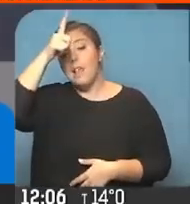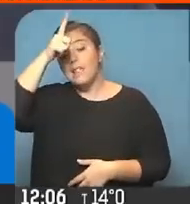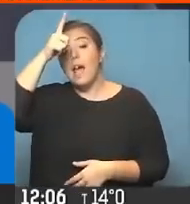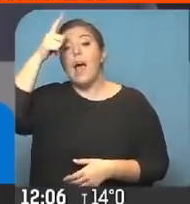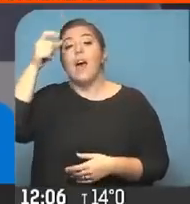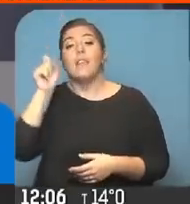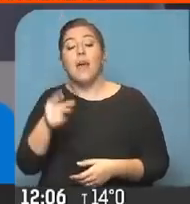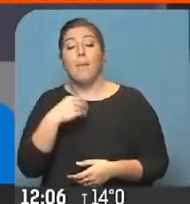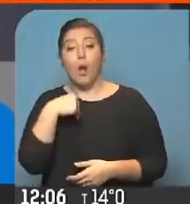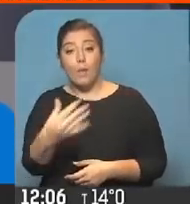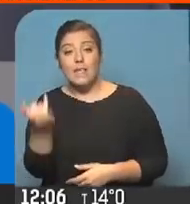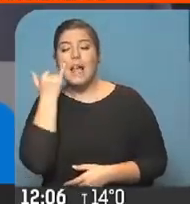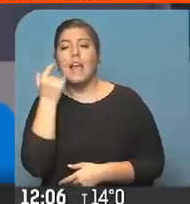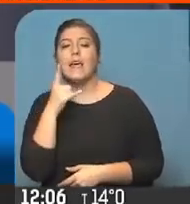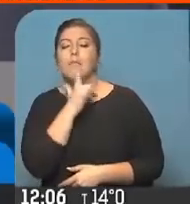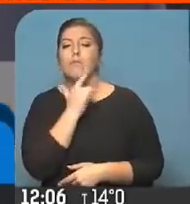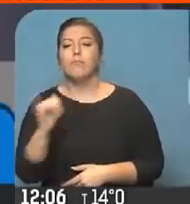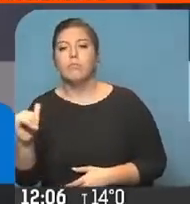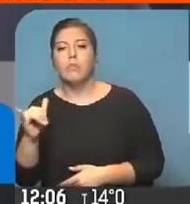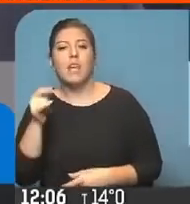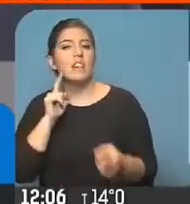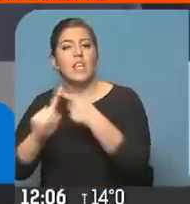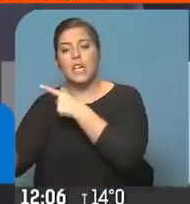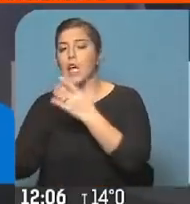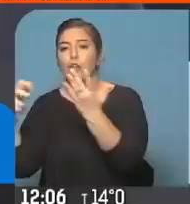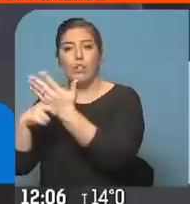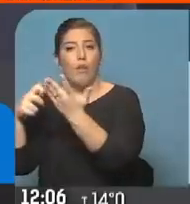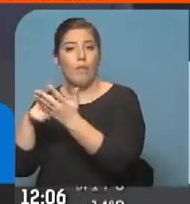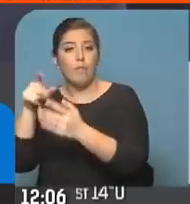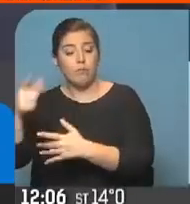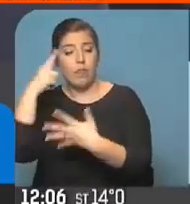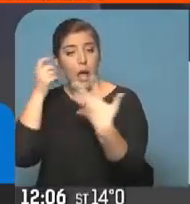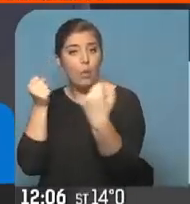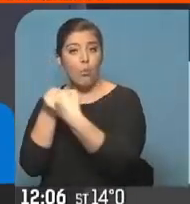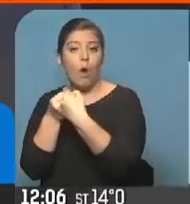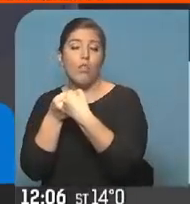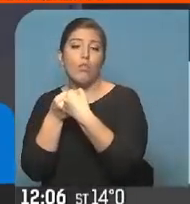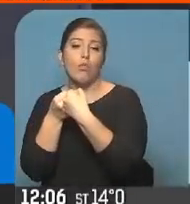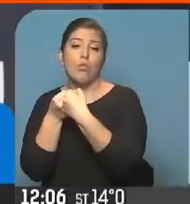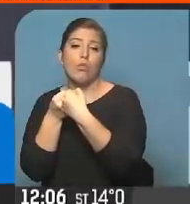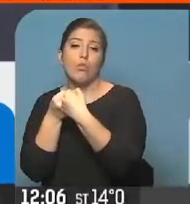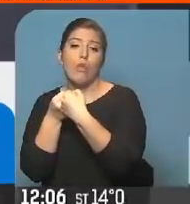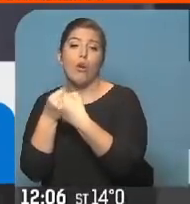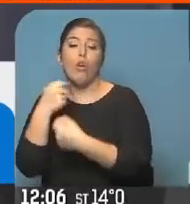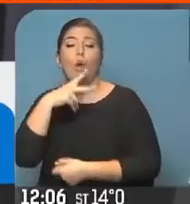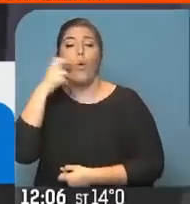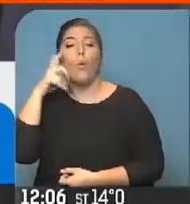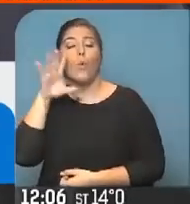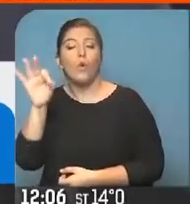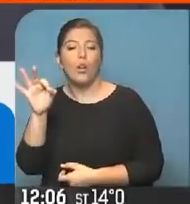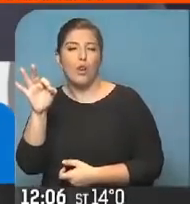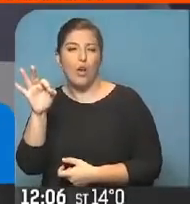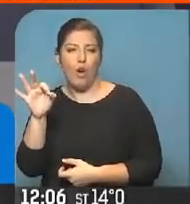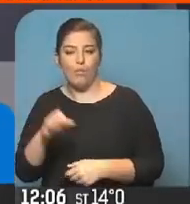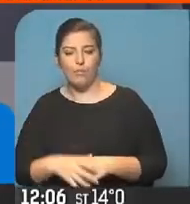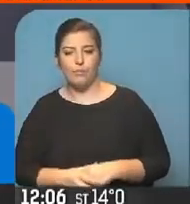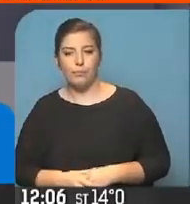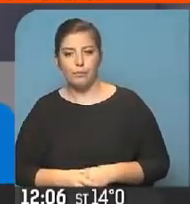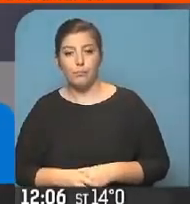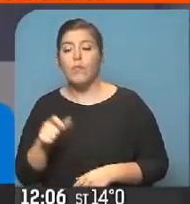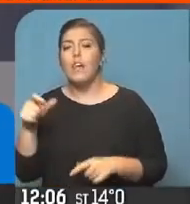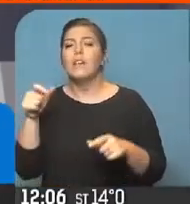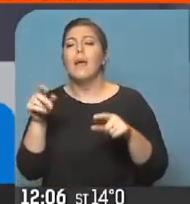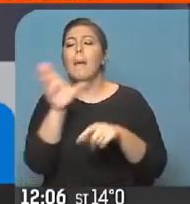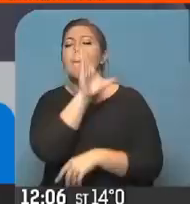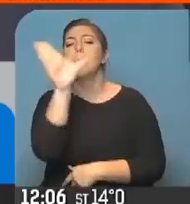en la toma de denuncia va ligado directamente a la fiscalía en un convenio que hicimos con el procurador el doctor julio contra el sistema para el delito que también